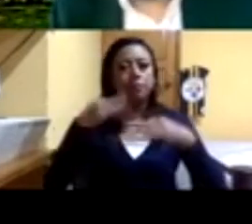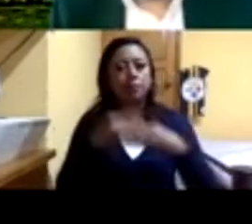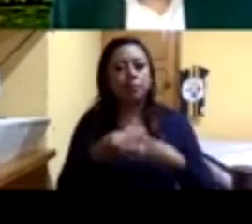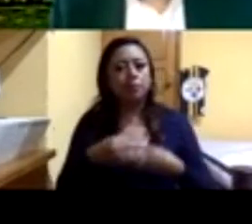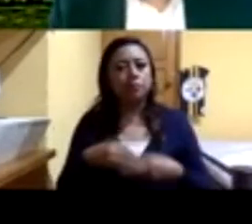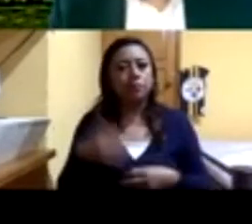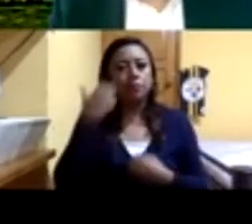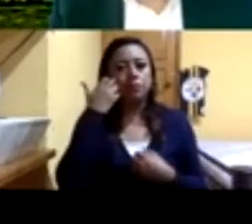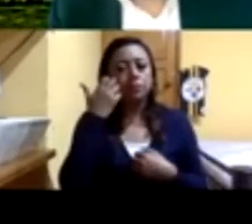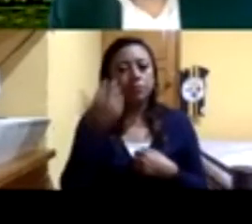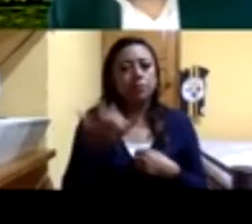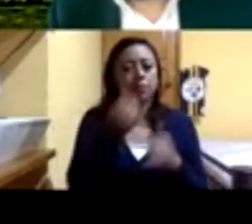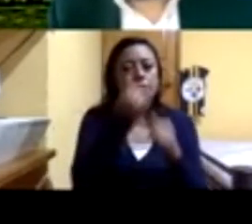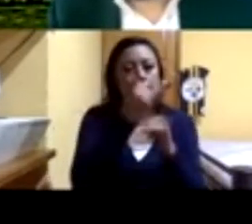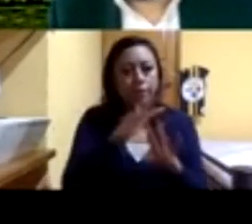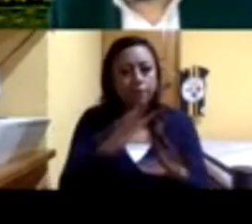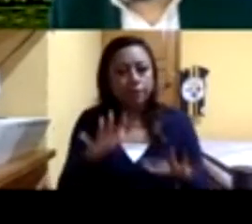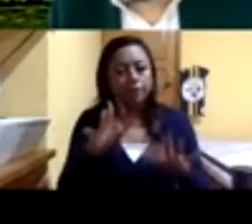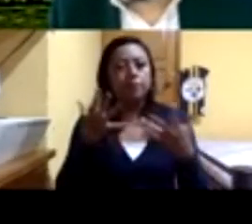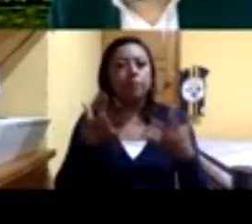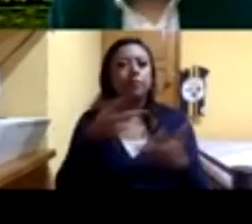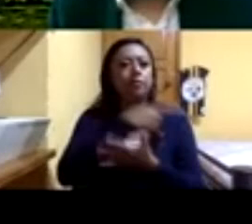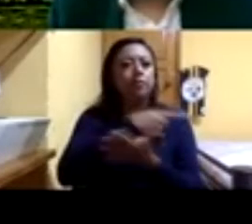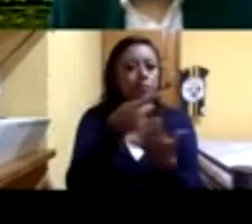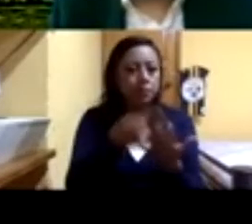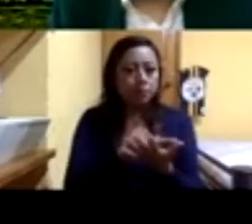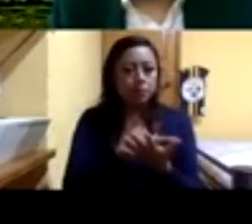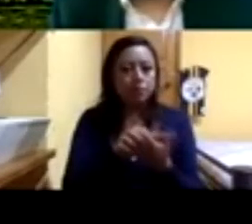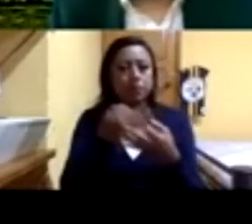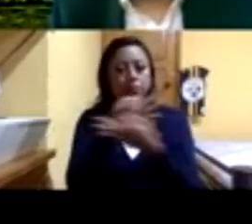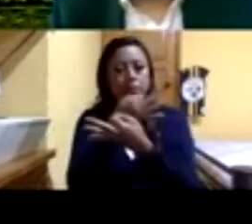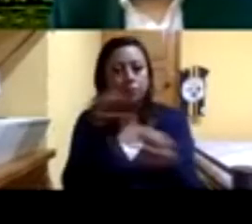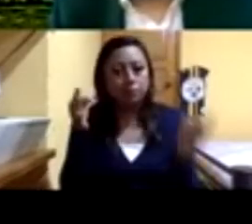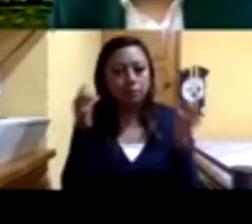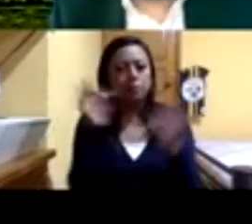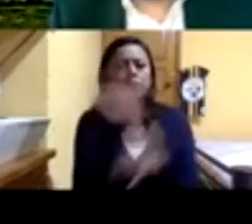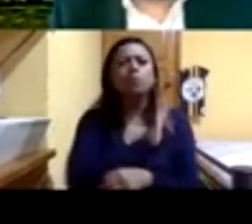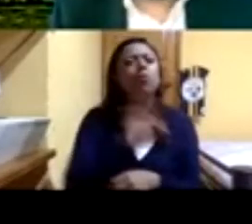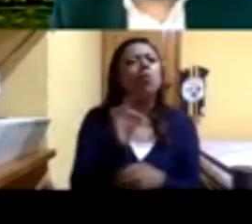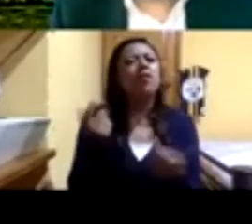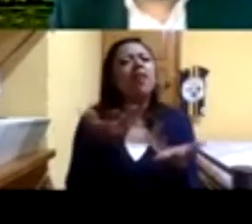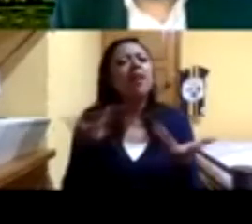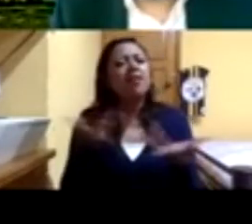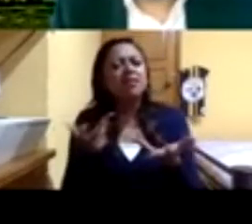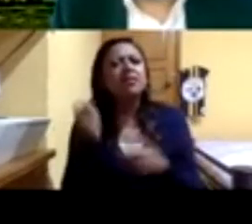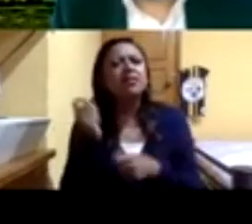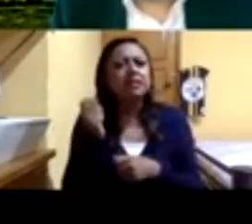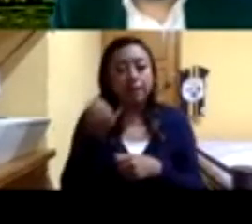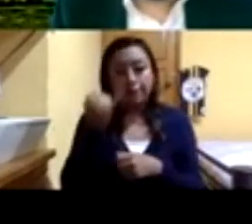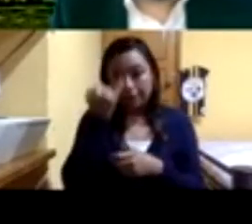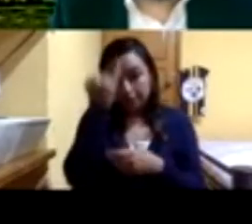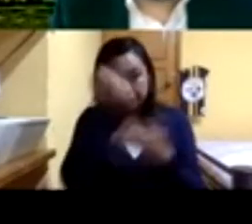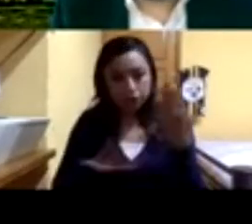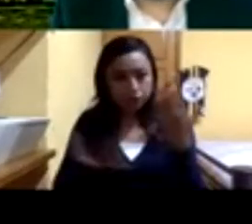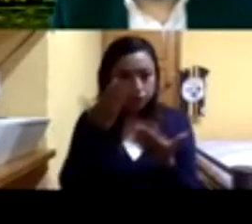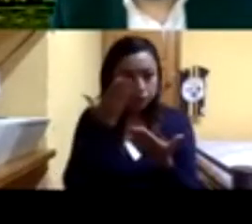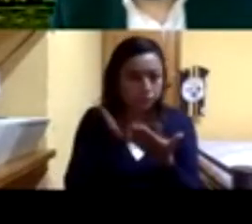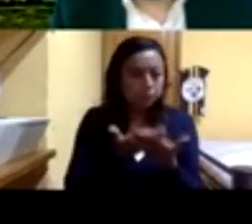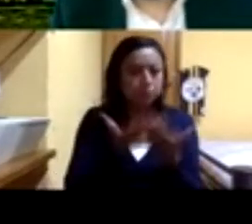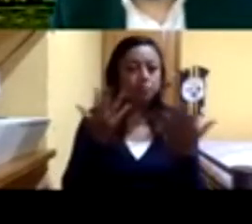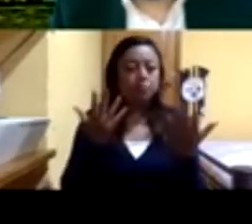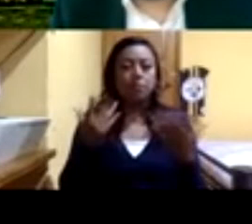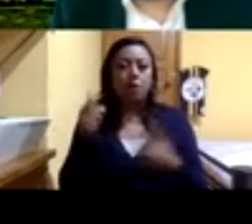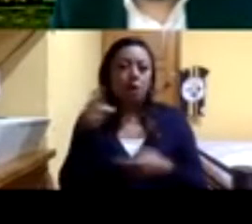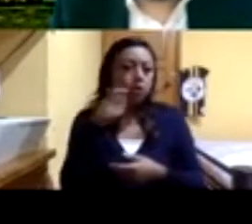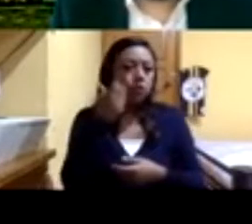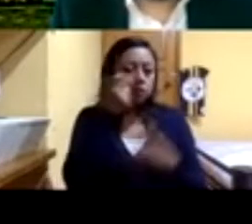información acerca de programas públicos, pues puedan canalizar también sus iniciativas y peticiones. Desde